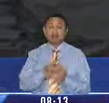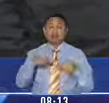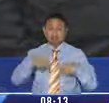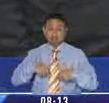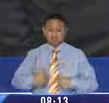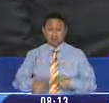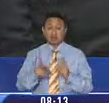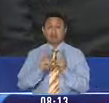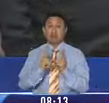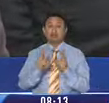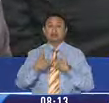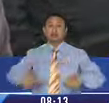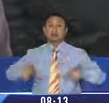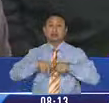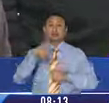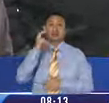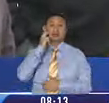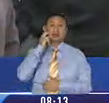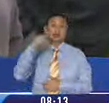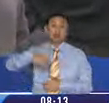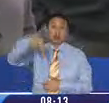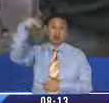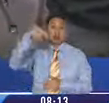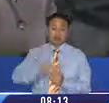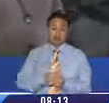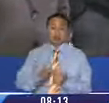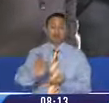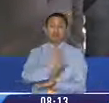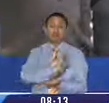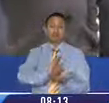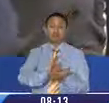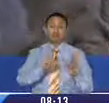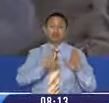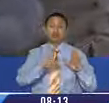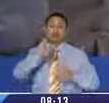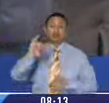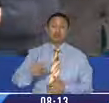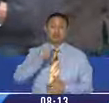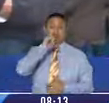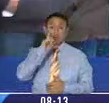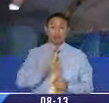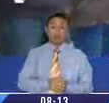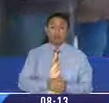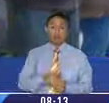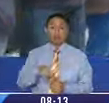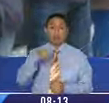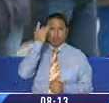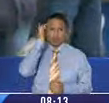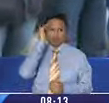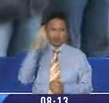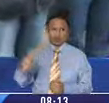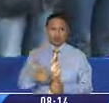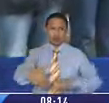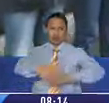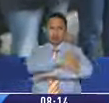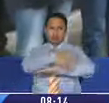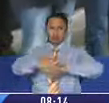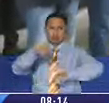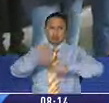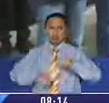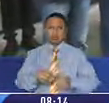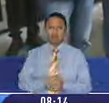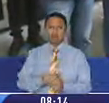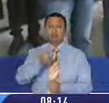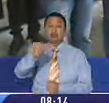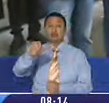nuestros vecinos del sector del Inca, al norte de la ciudad, este es barrio, el 6 de julio. Ellos preocupados por el mal estado de una de las vías, la calle